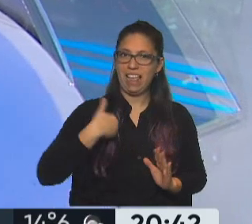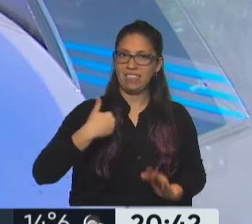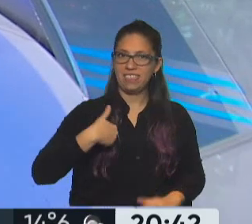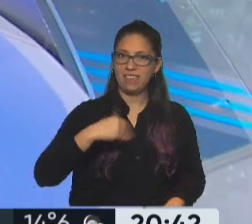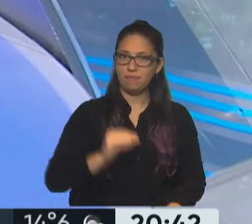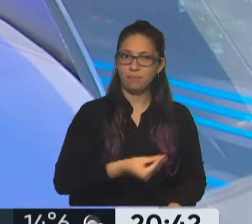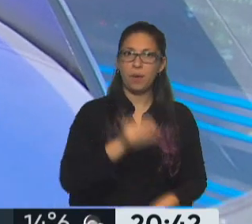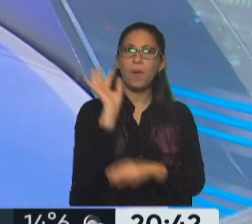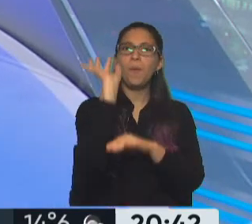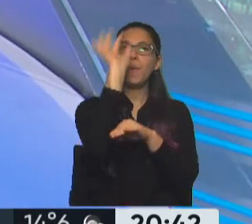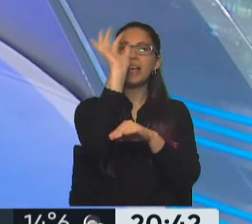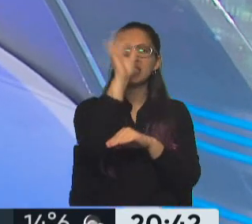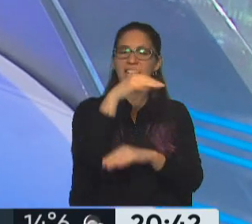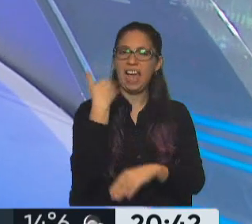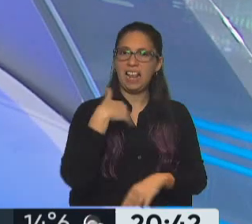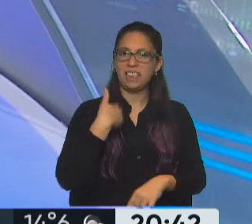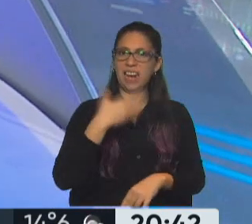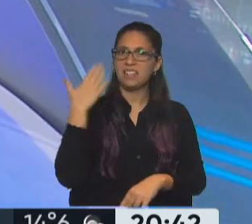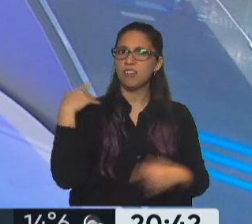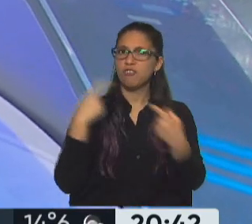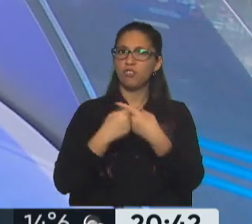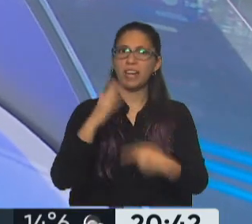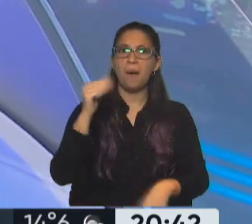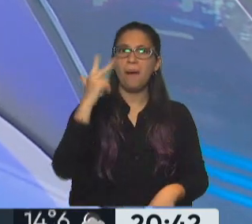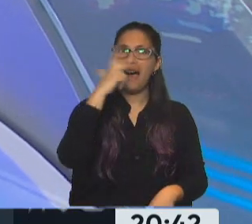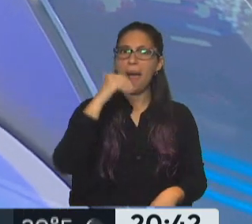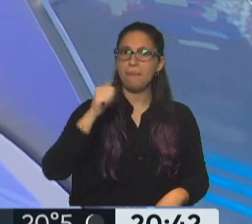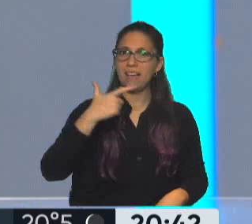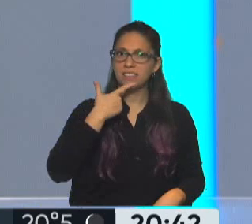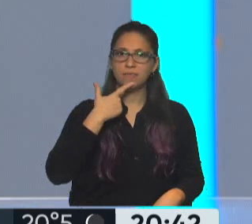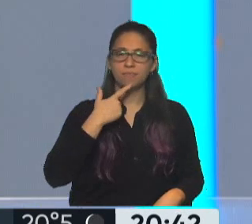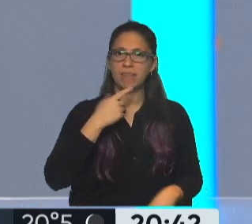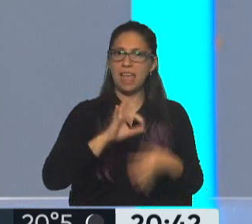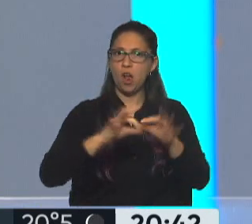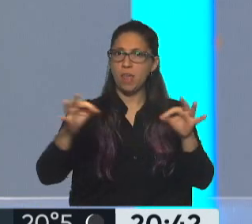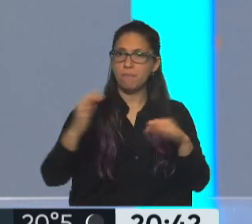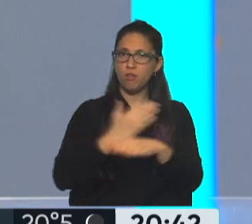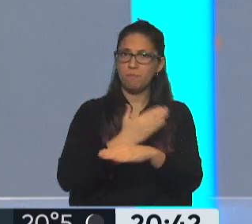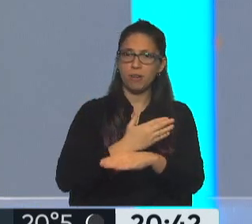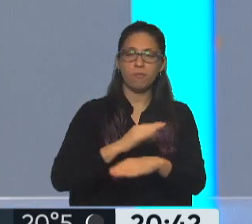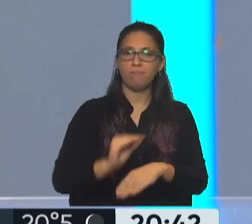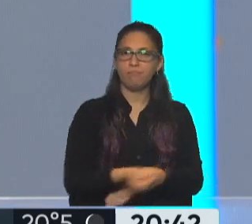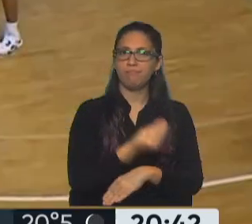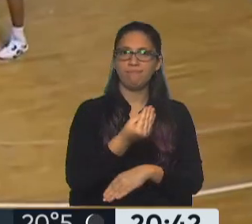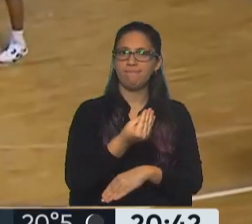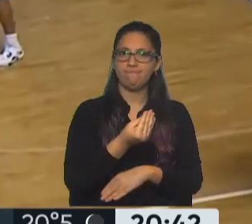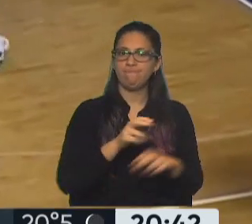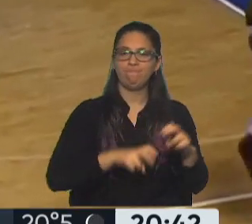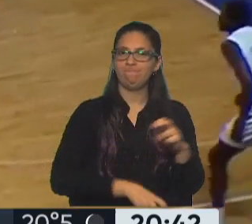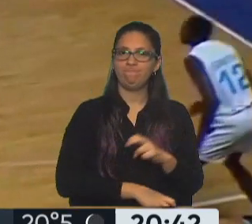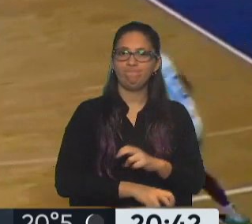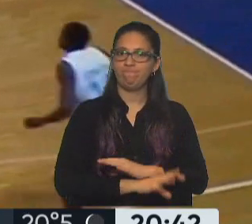la está pasando mal el básquetbol argentino. Ayer jugó contra Bahamas. Contra Bahamas y quedó afuera del preolímpico. Lástima. Allí en Santiago del Estero. Qué